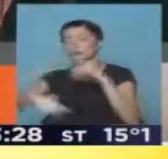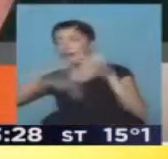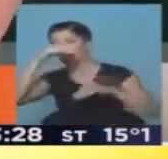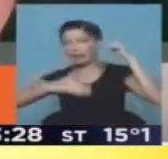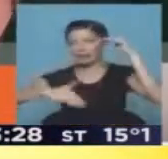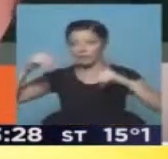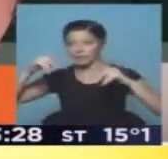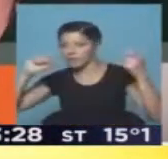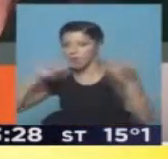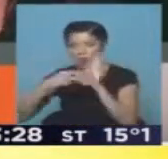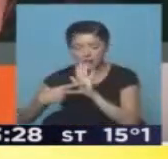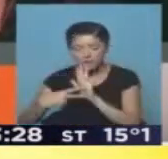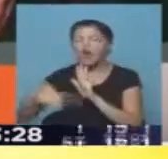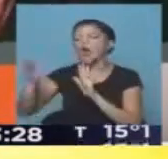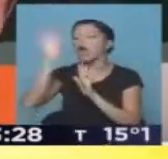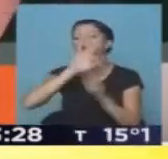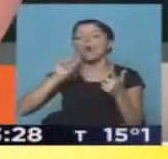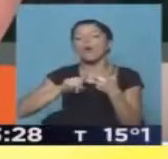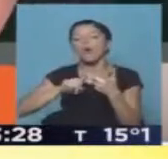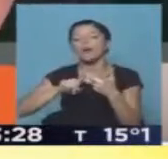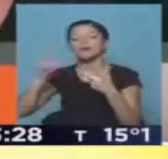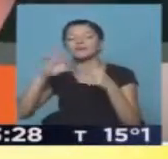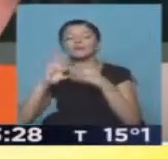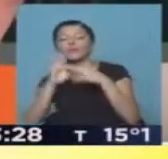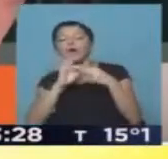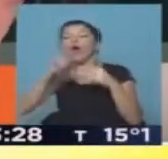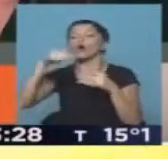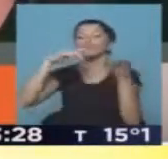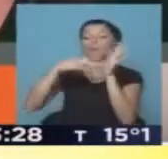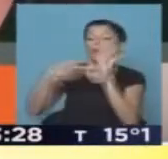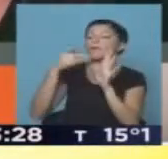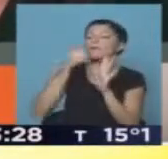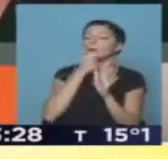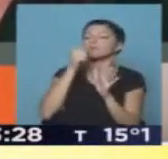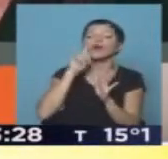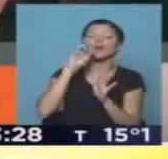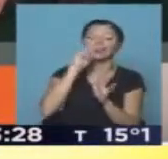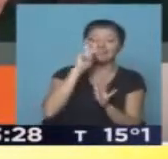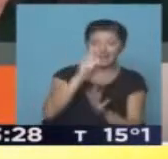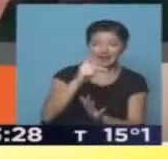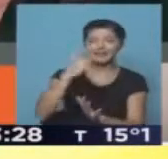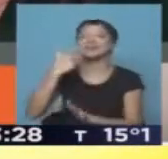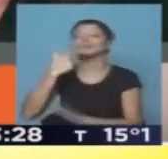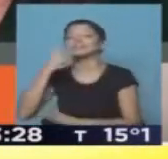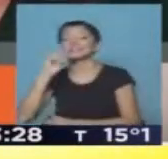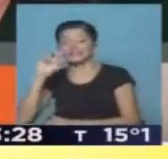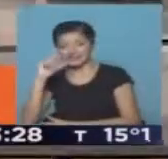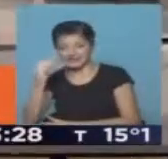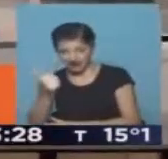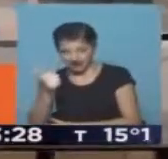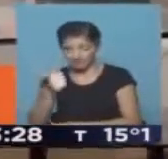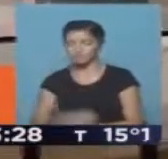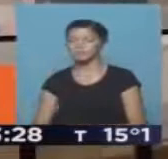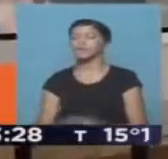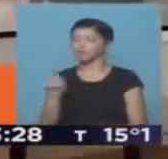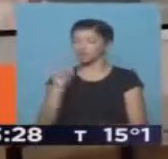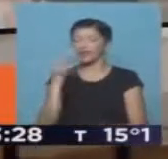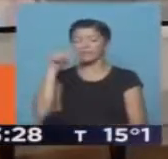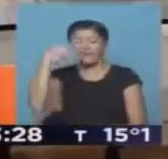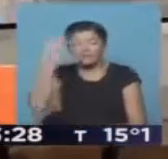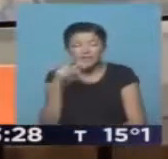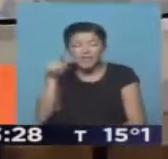la región porque sea central a otros conflictos como irak siria y demás sino porque esto pone en riesgo mismo o